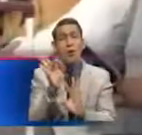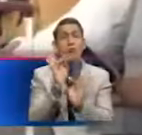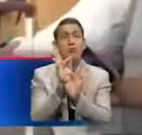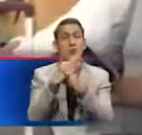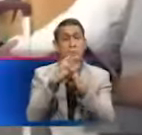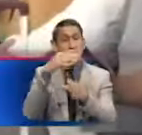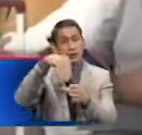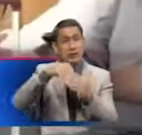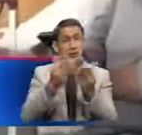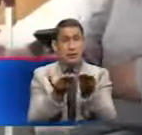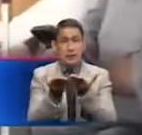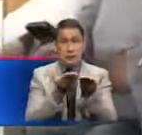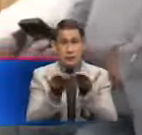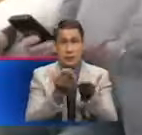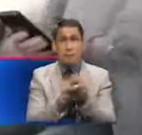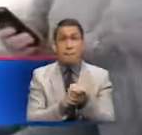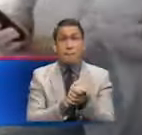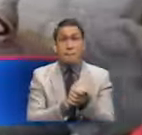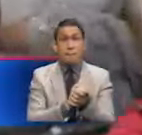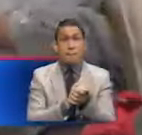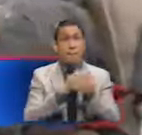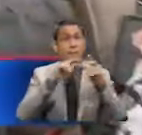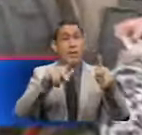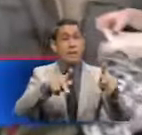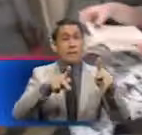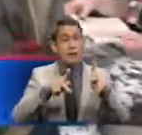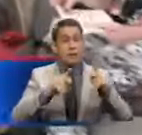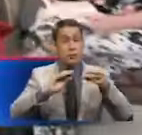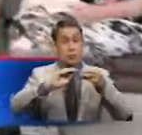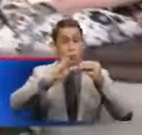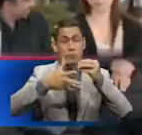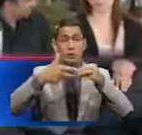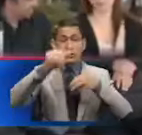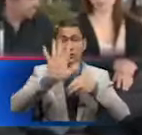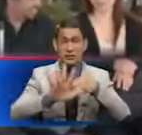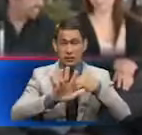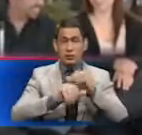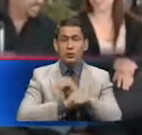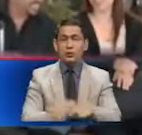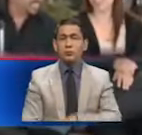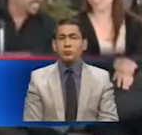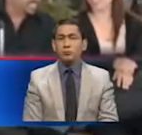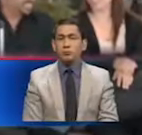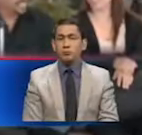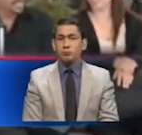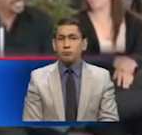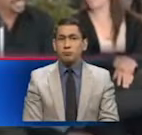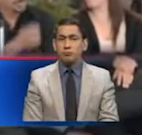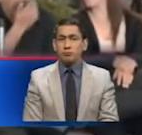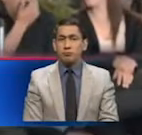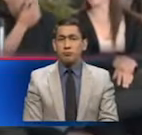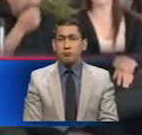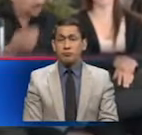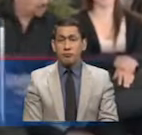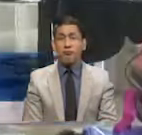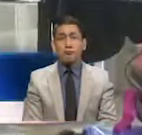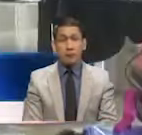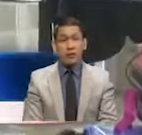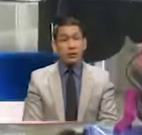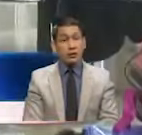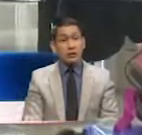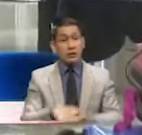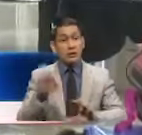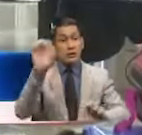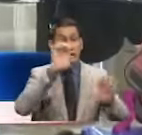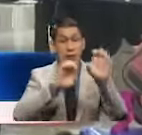al obtener la acreditación nivel 5 de la experiencia al pasajero. Estamos hablando en realidad de más de 30 indicadores que ellos evalúan,